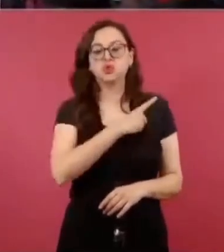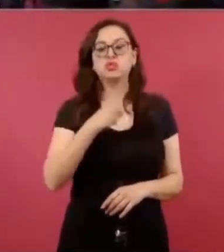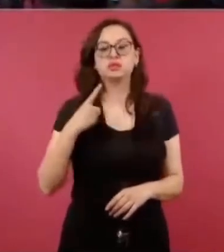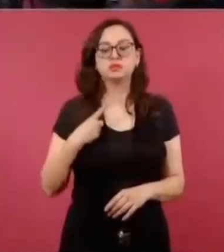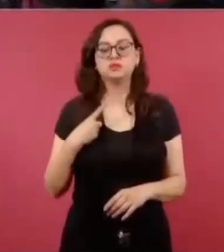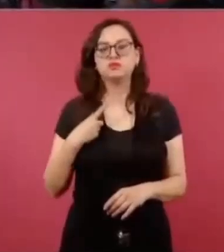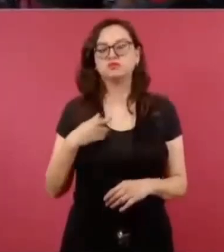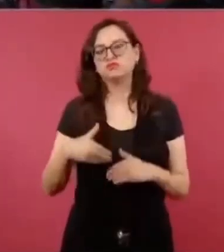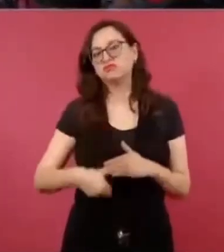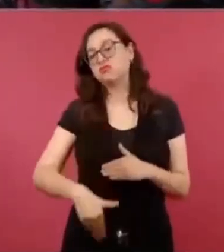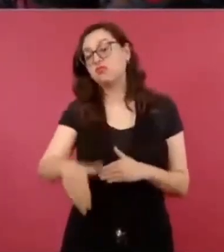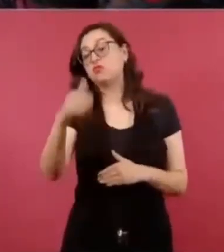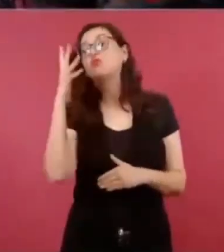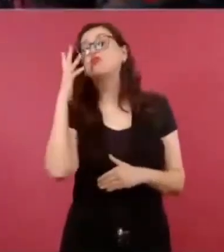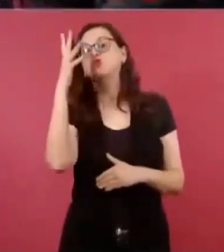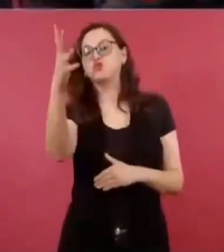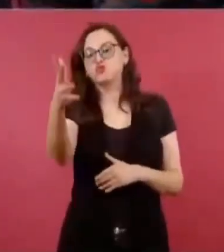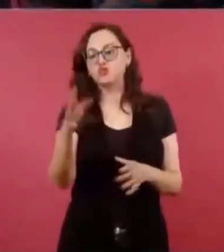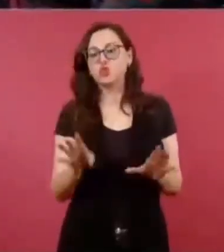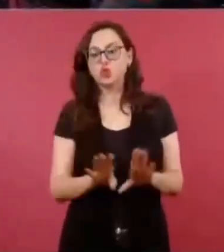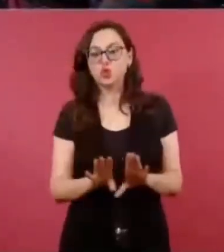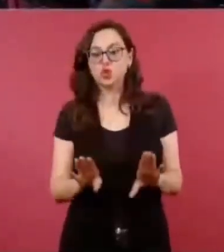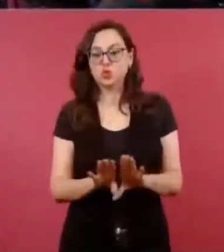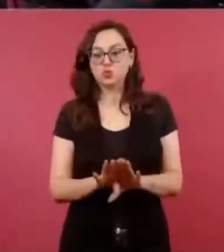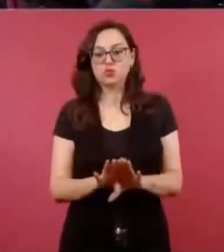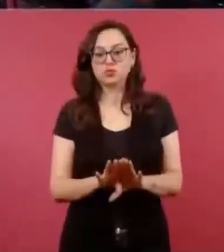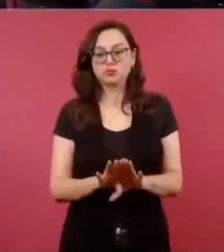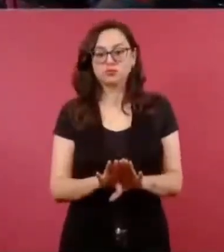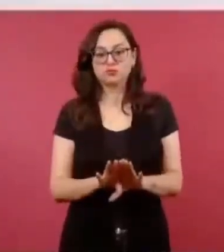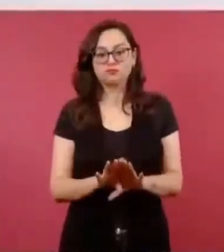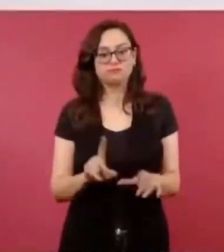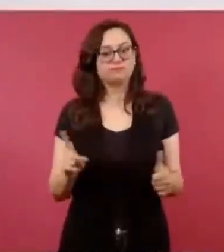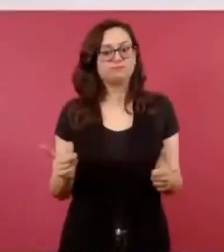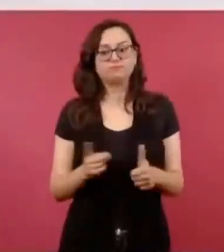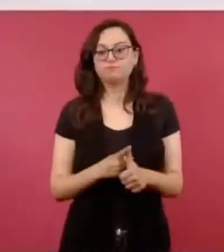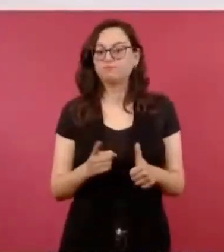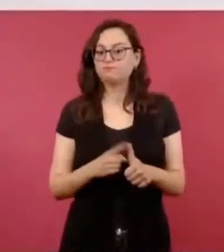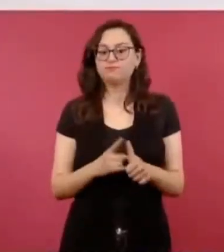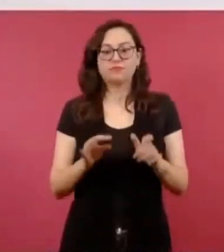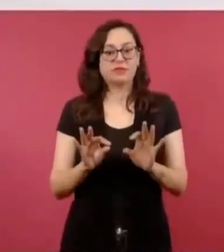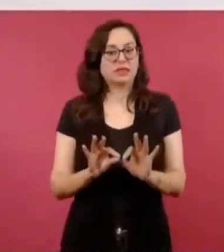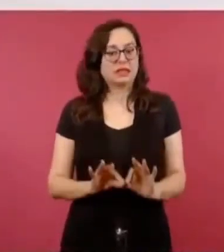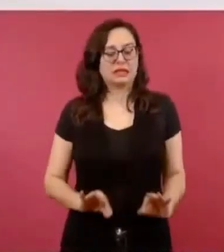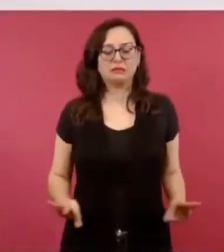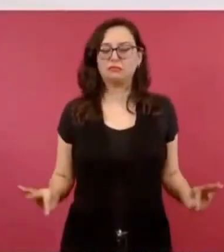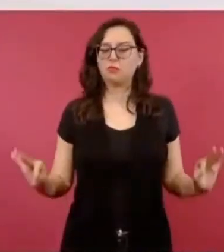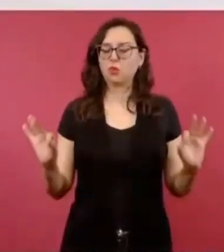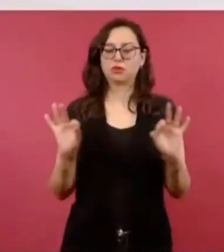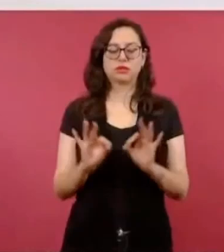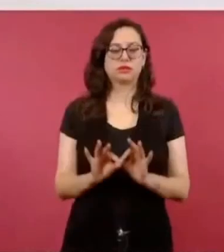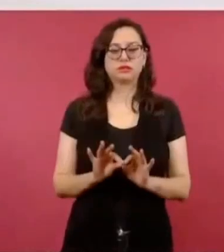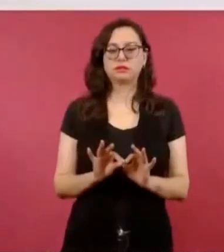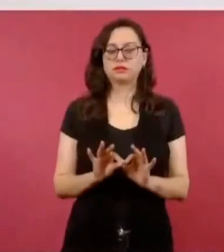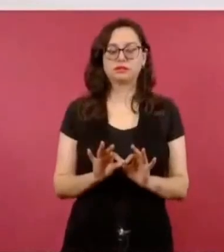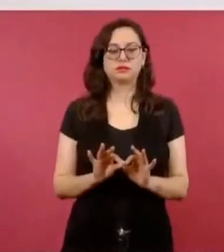de futuro, pero indispensable. Se requiere una reforma